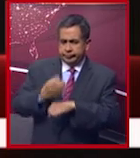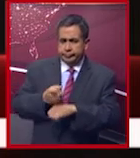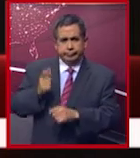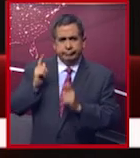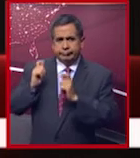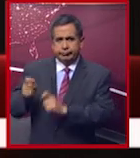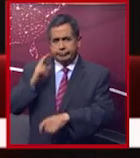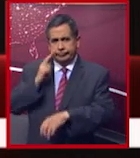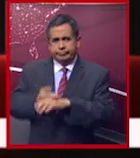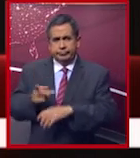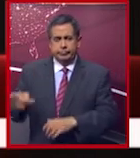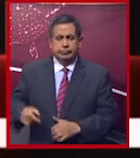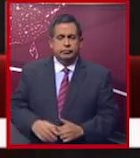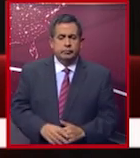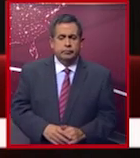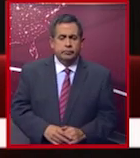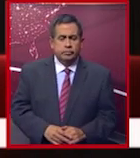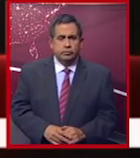Gobernación.